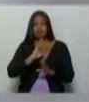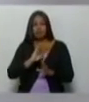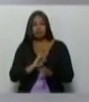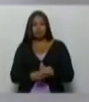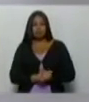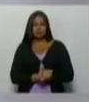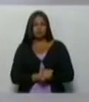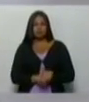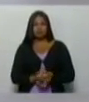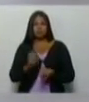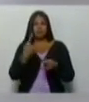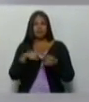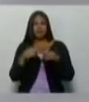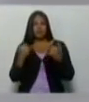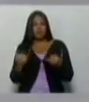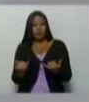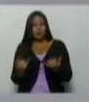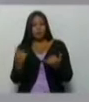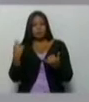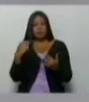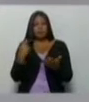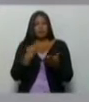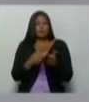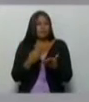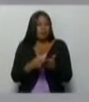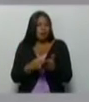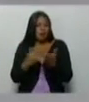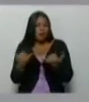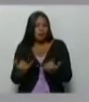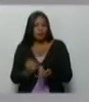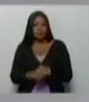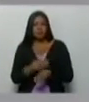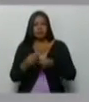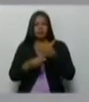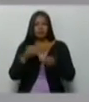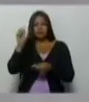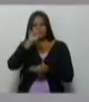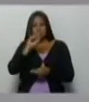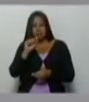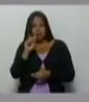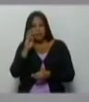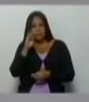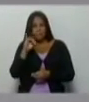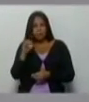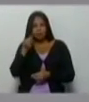geográficas. Pero tienen sus honorarios porque son profesionales. ¿Qué ha hecho el SAPI? Le abre las